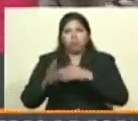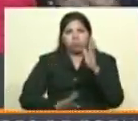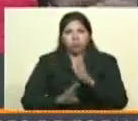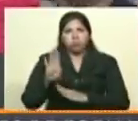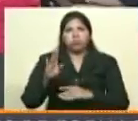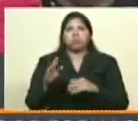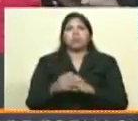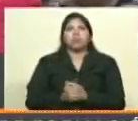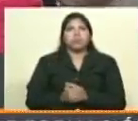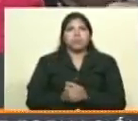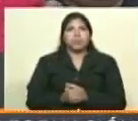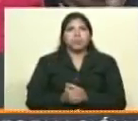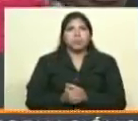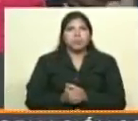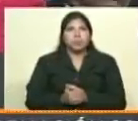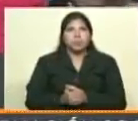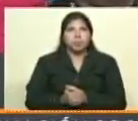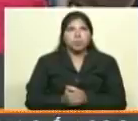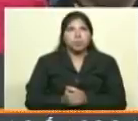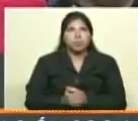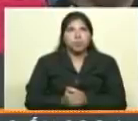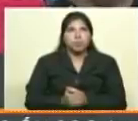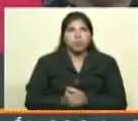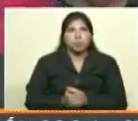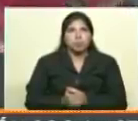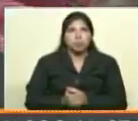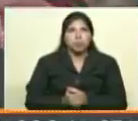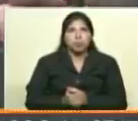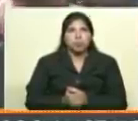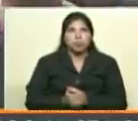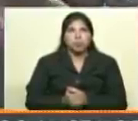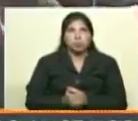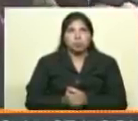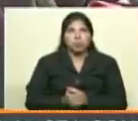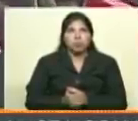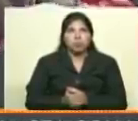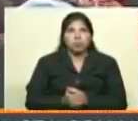social, vienen las ideas de libertad.